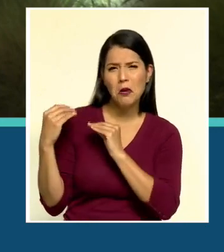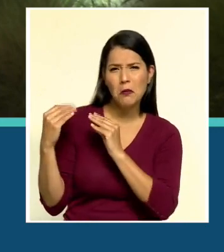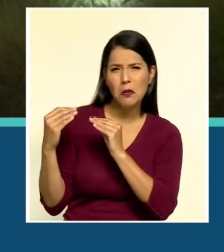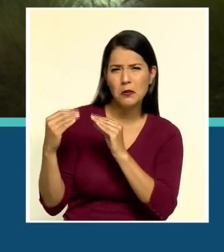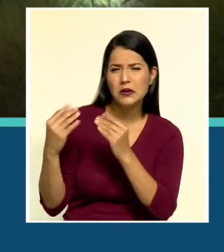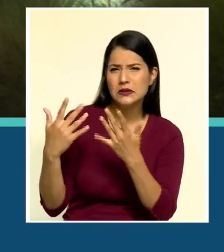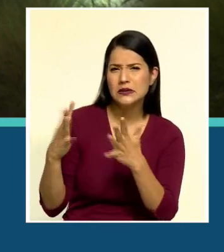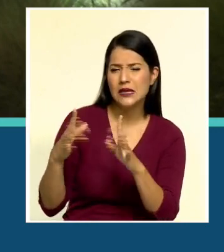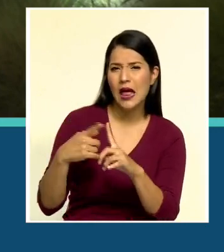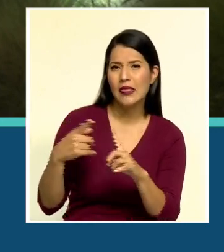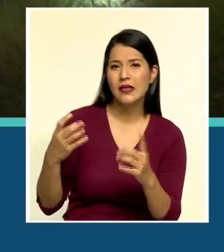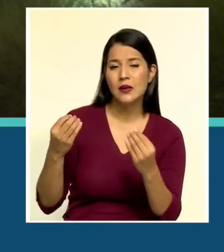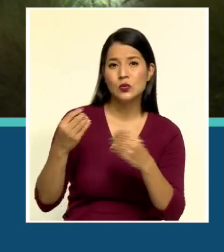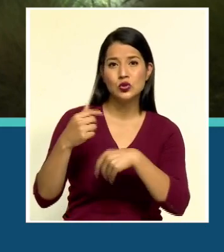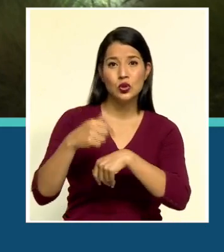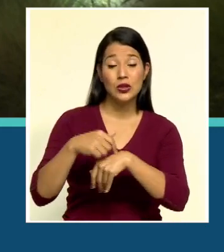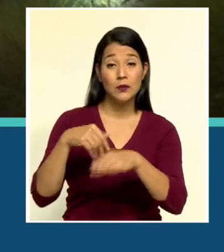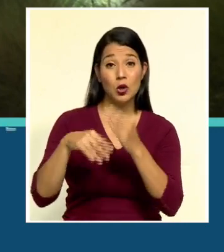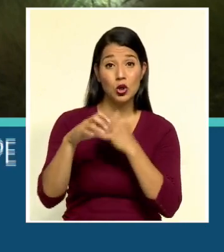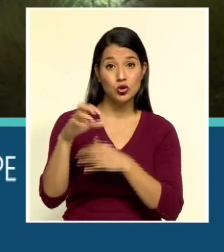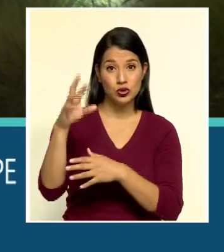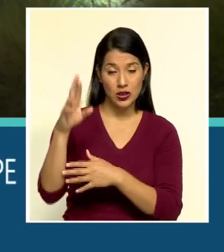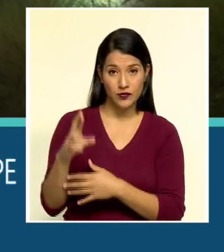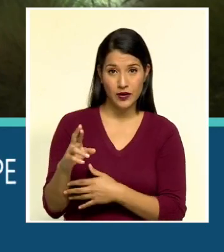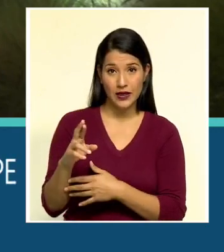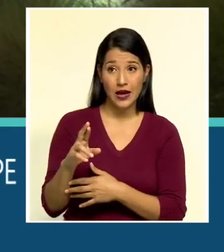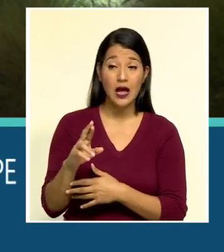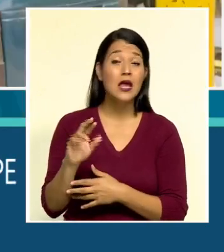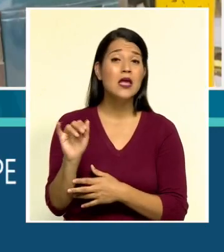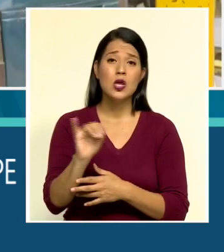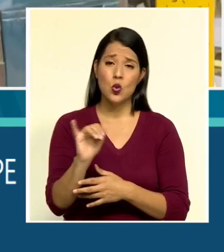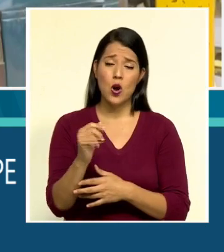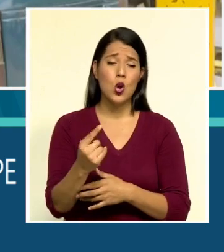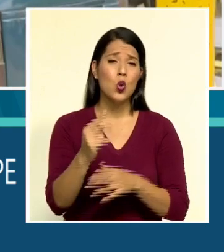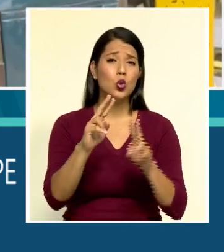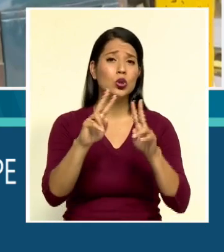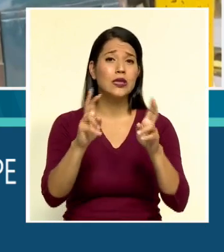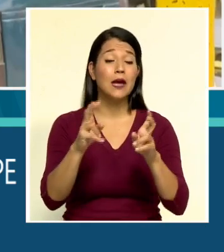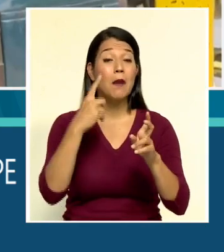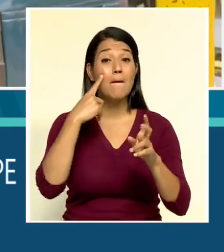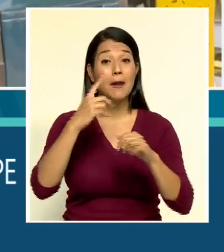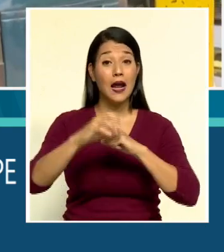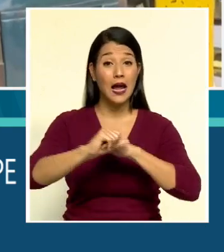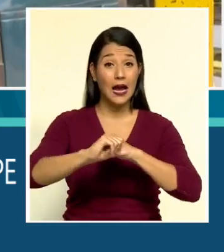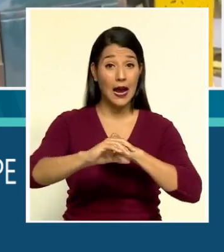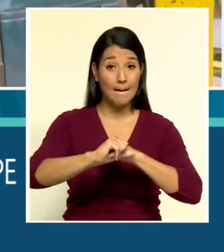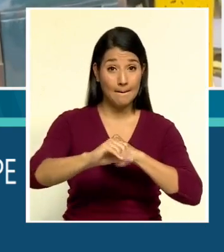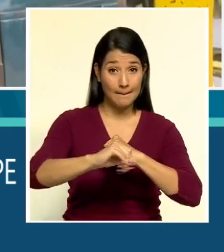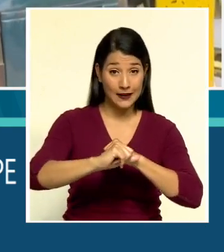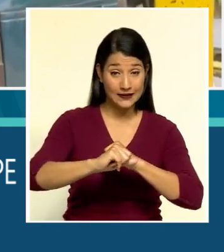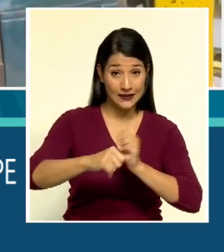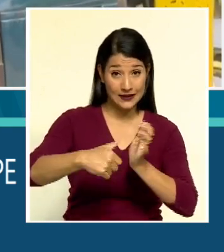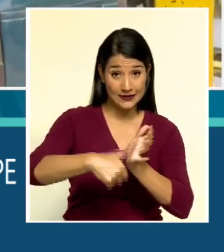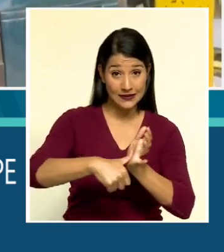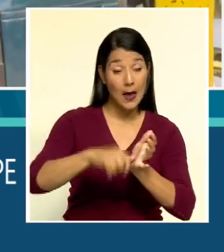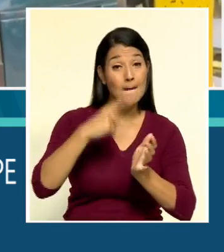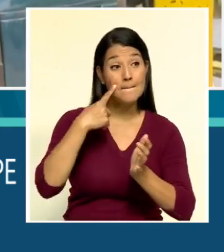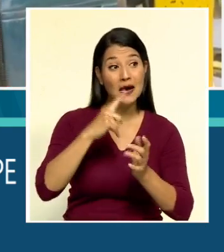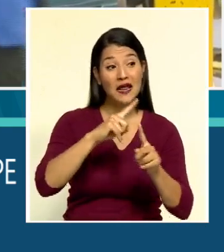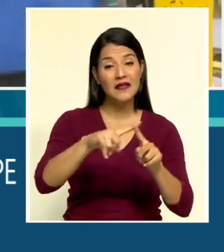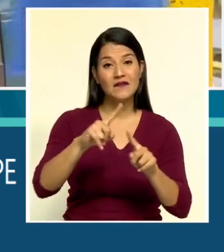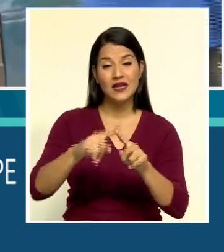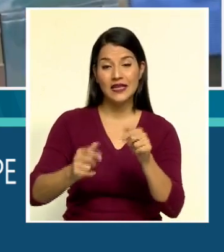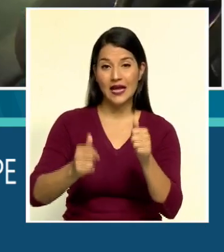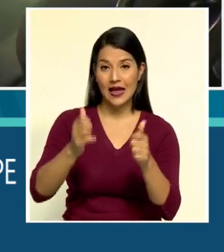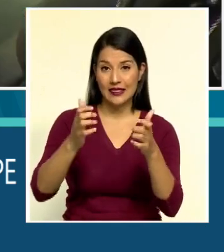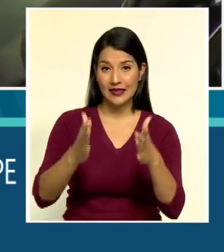desde hace mucho tiempo en nuestro país. Fue incluso tema de campaña para varios candidatos presidenciales. Y efectivamente, hoy en la